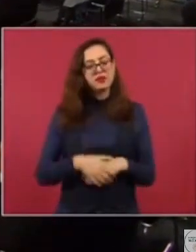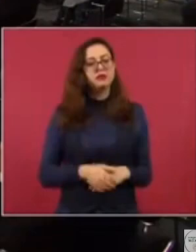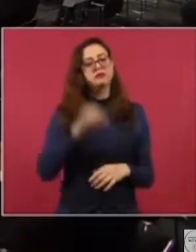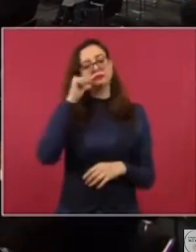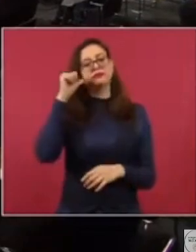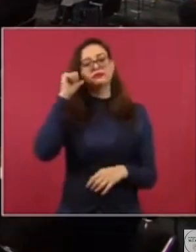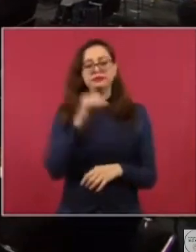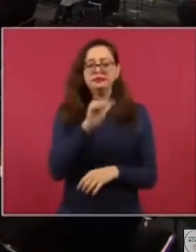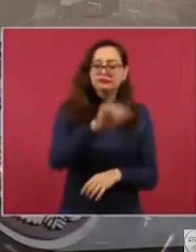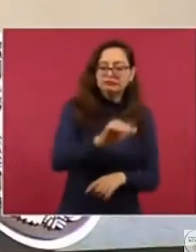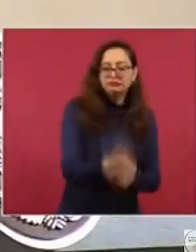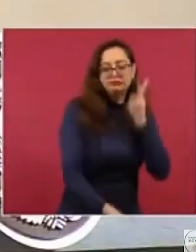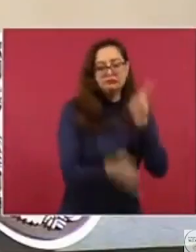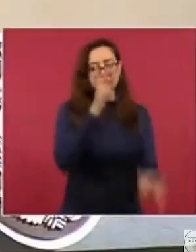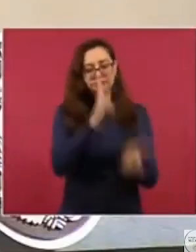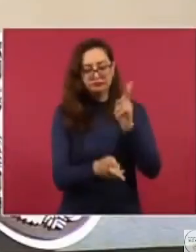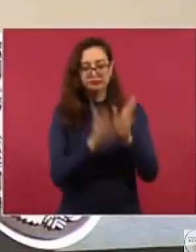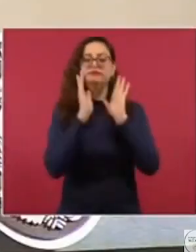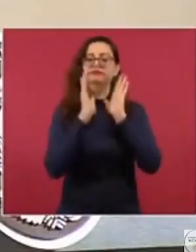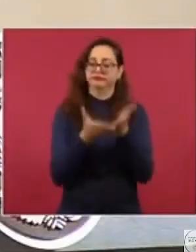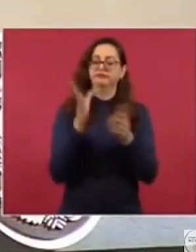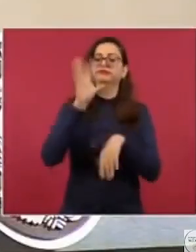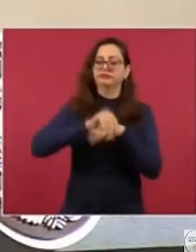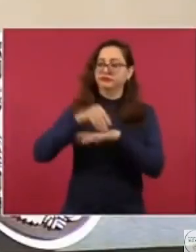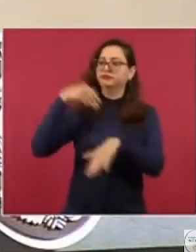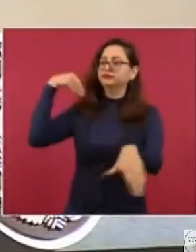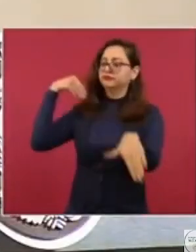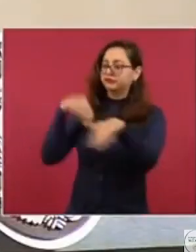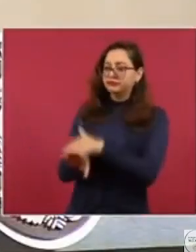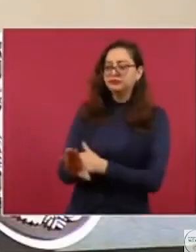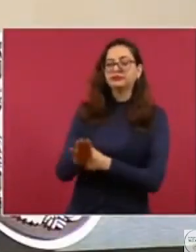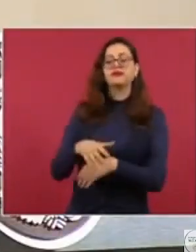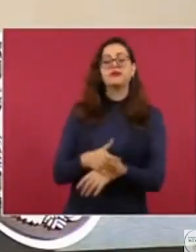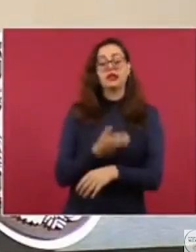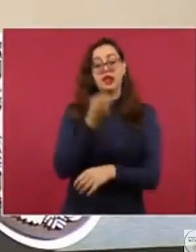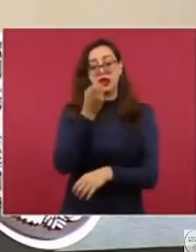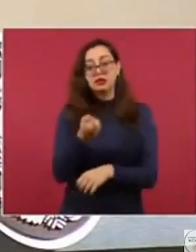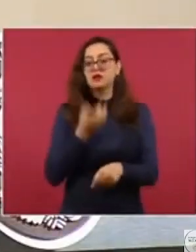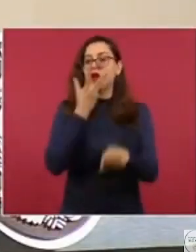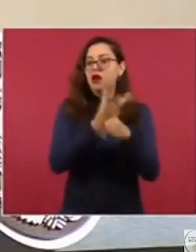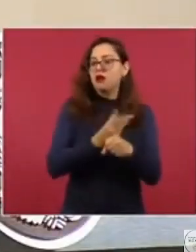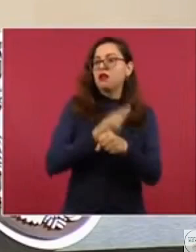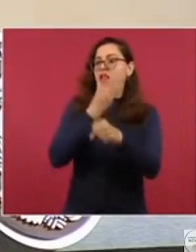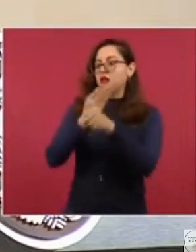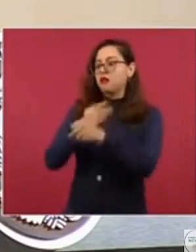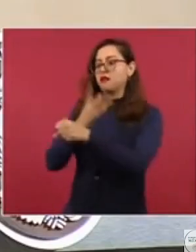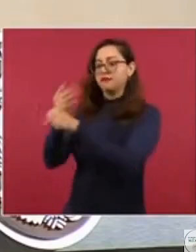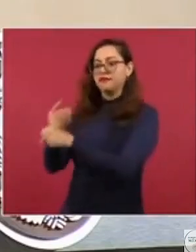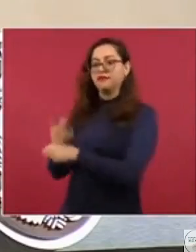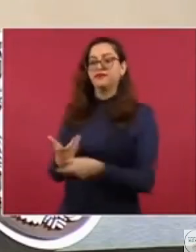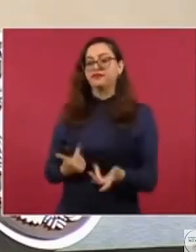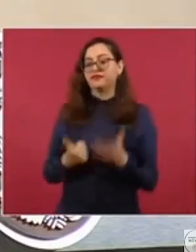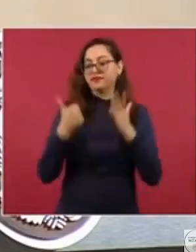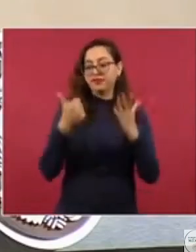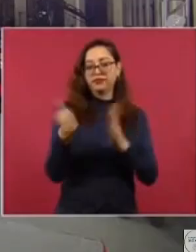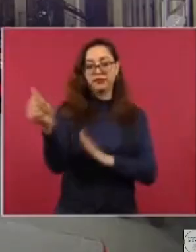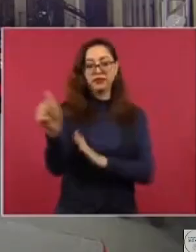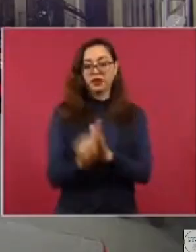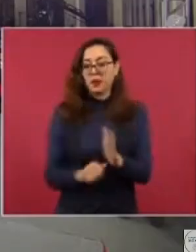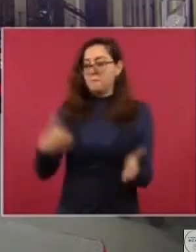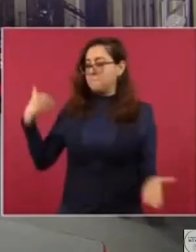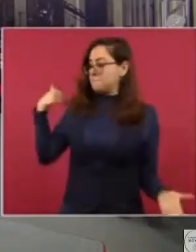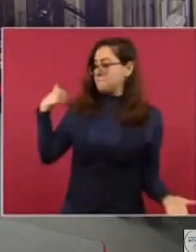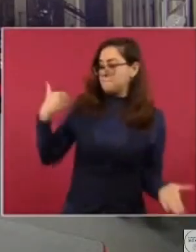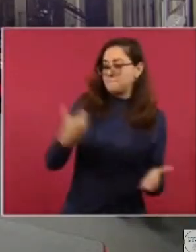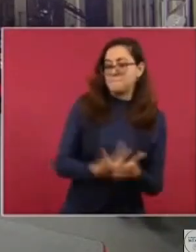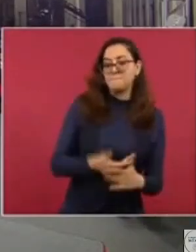mano con este programa de mejoramiento de zonas arqueológicas que inicia desde hace seis meses con